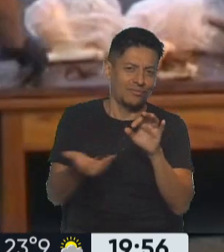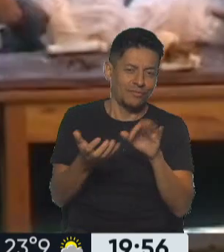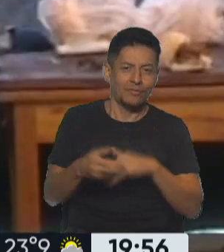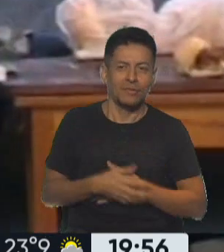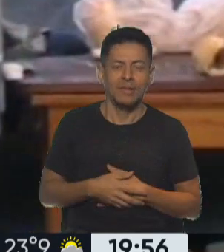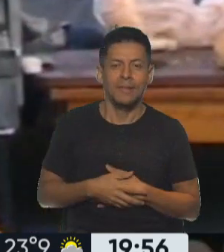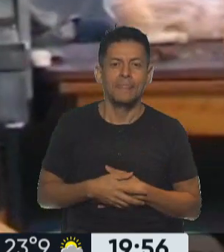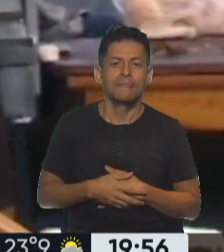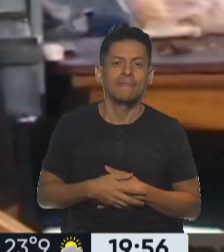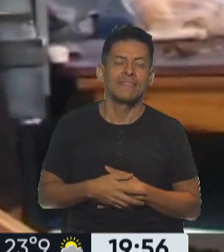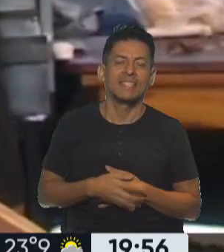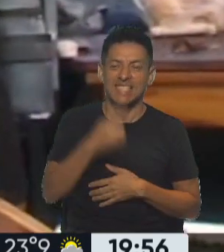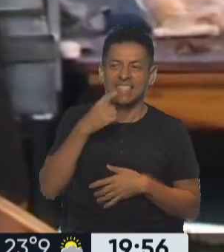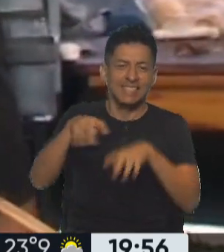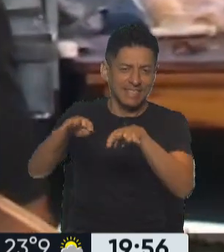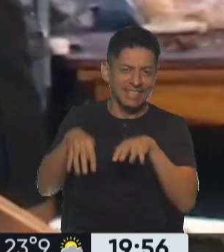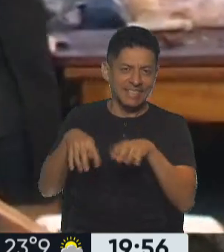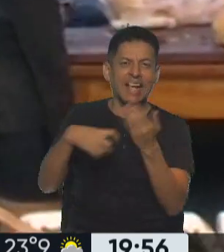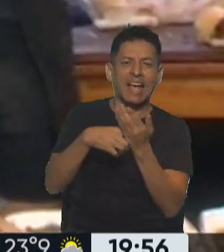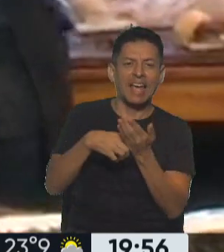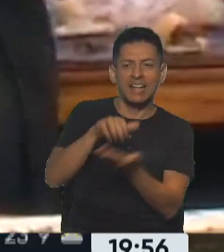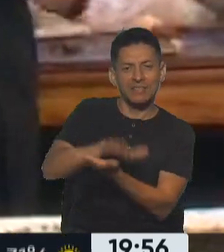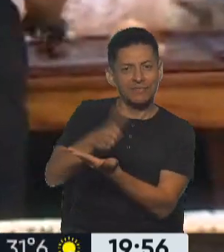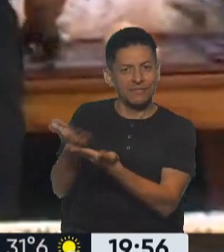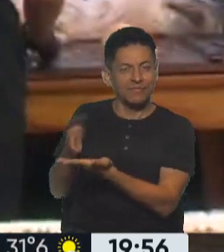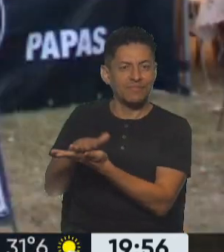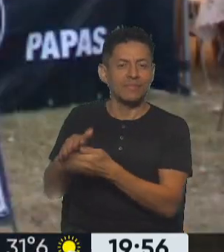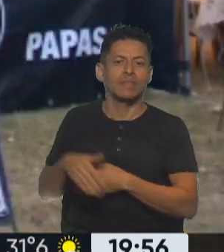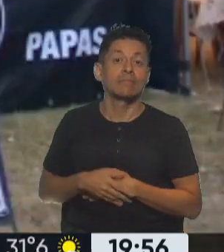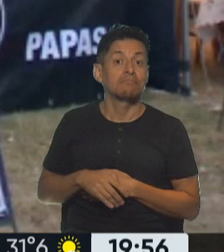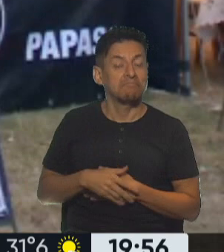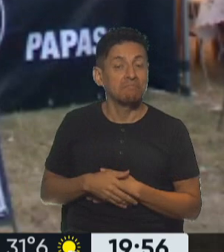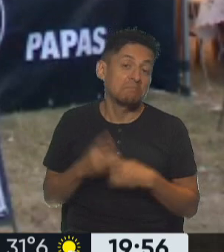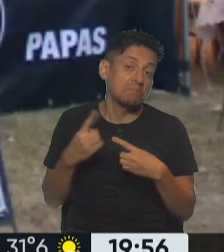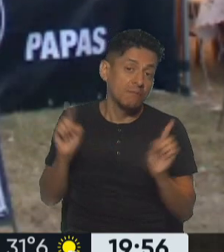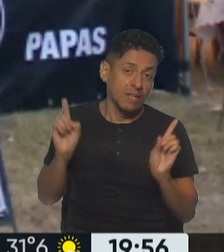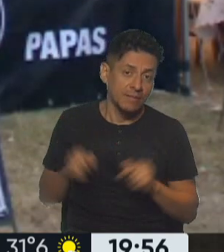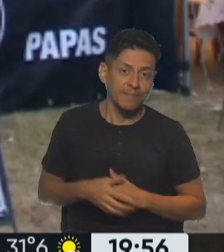y nuestras parrillas con carnes frescas. Y bueno, dándole con algo diferente.